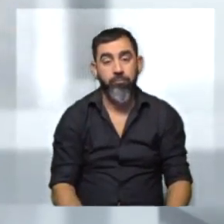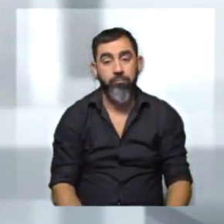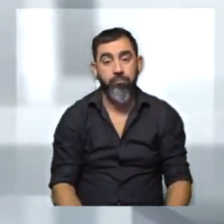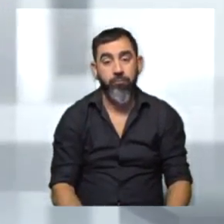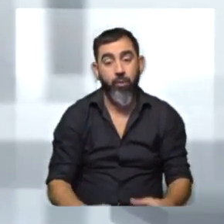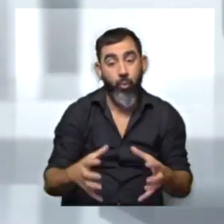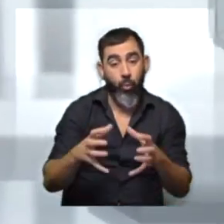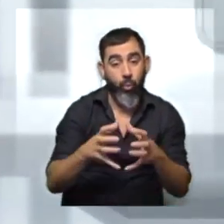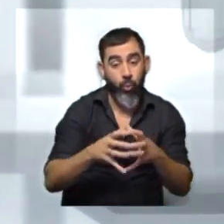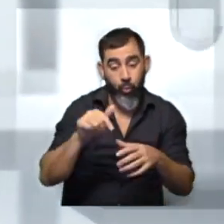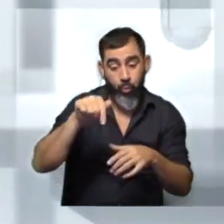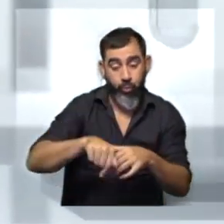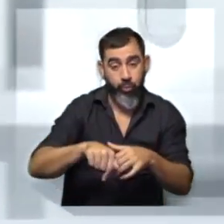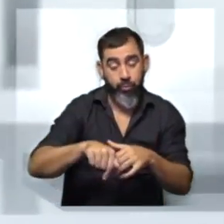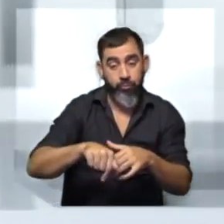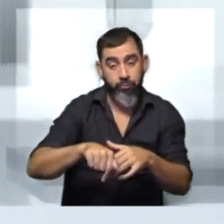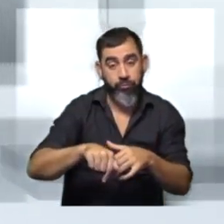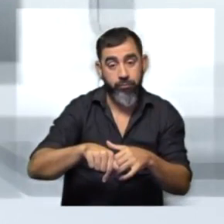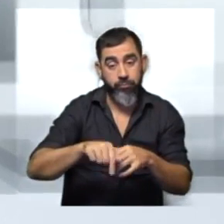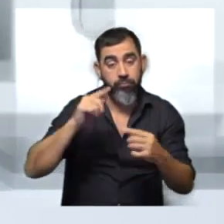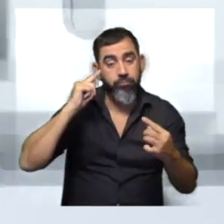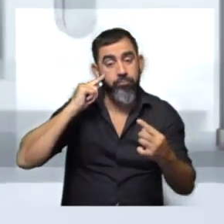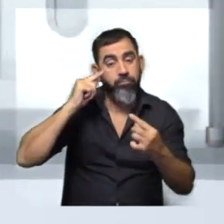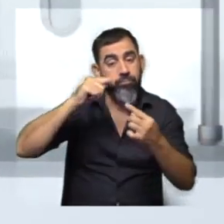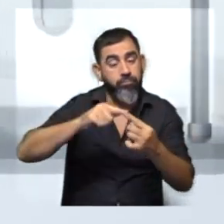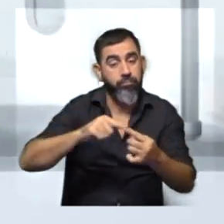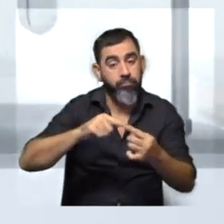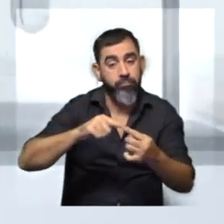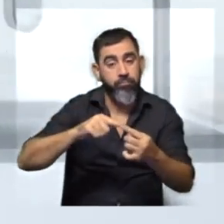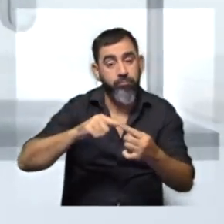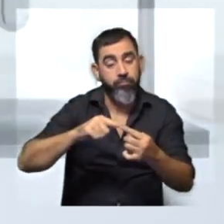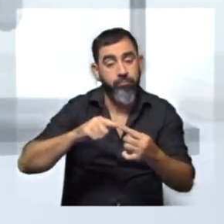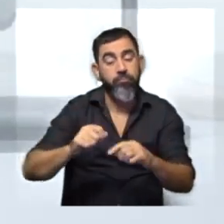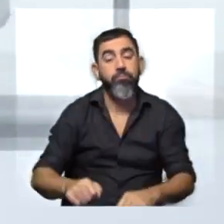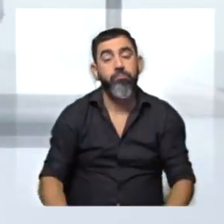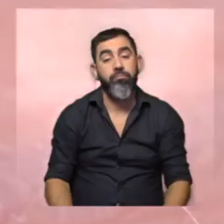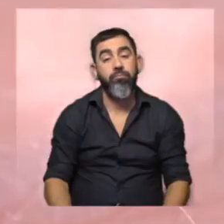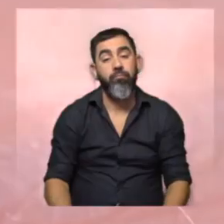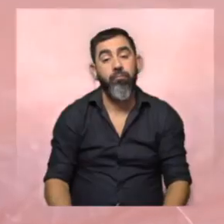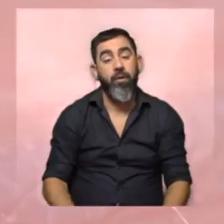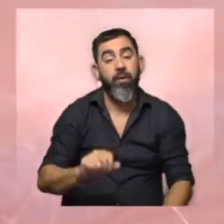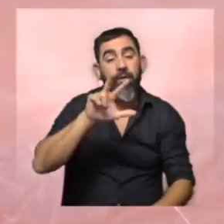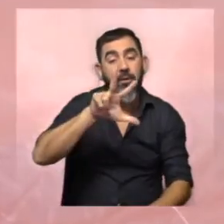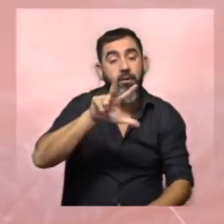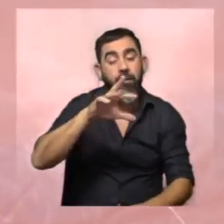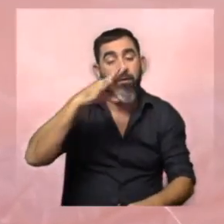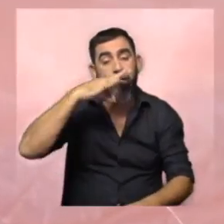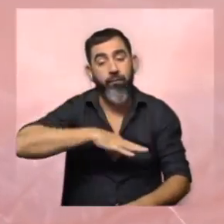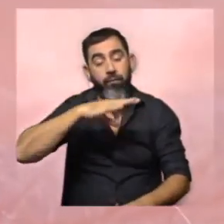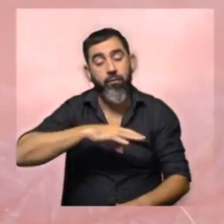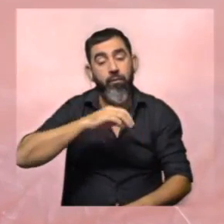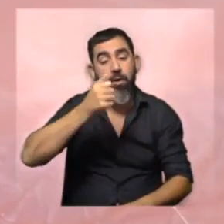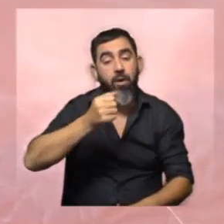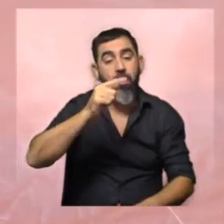Nuestro grupo en particular se ha focalizado en 3 especies virales, en los